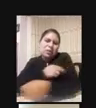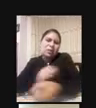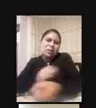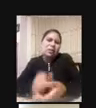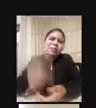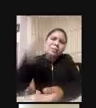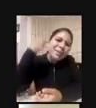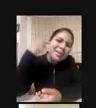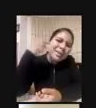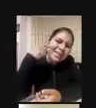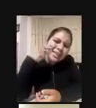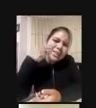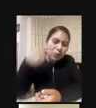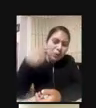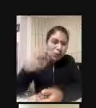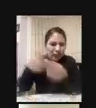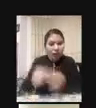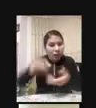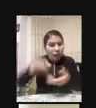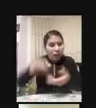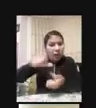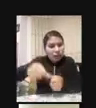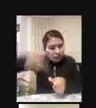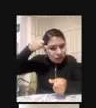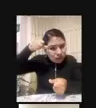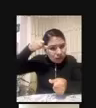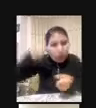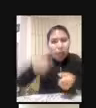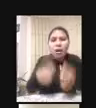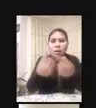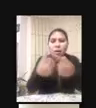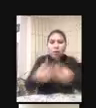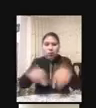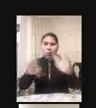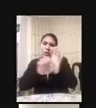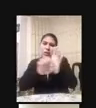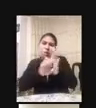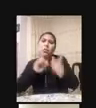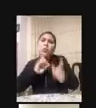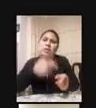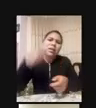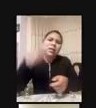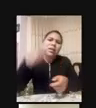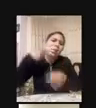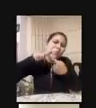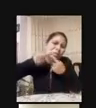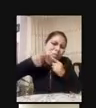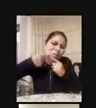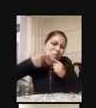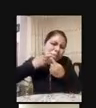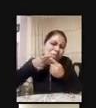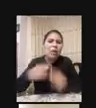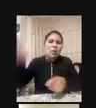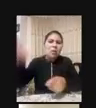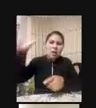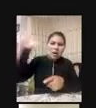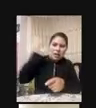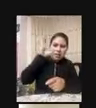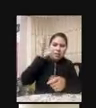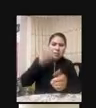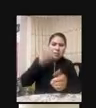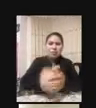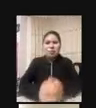conocemos como el nervio. Y esto va a producir dolor. ¿Cómo se causa? Por comer, después de